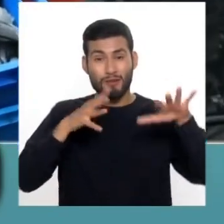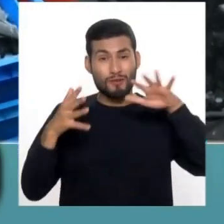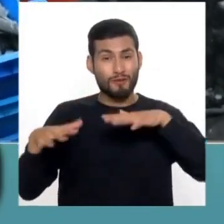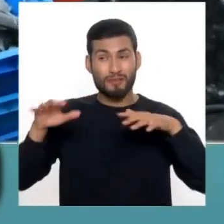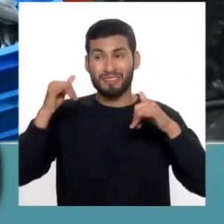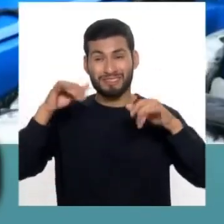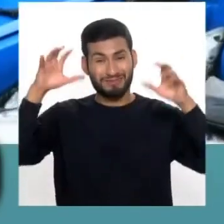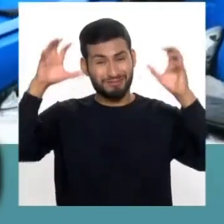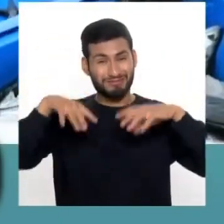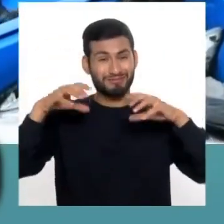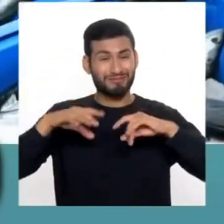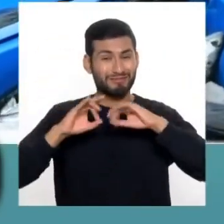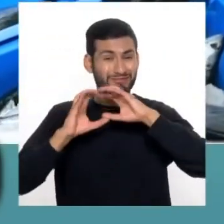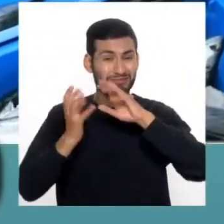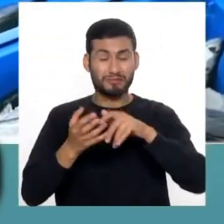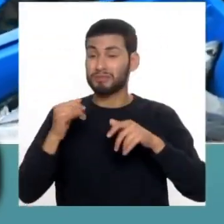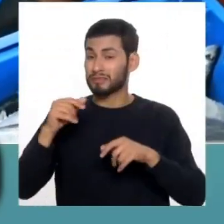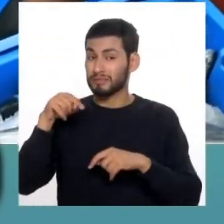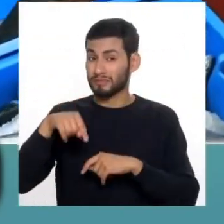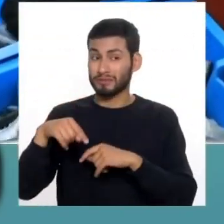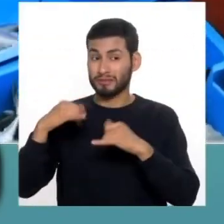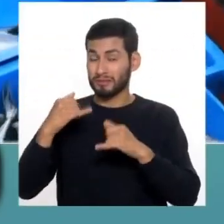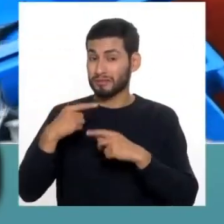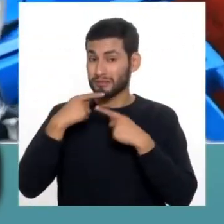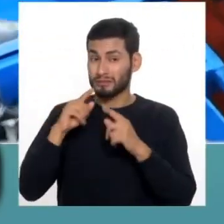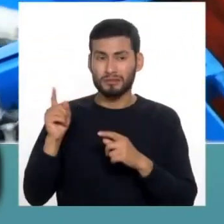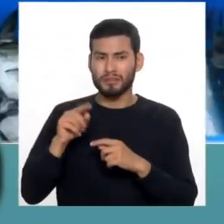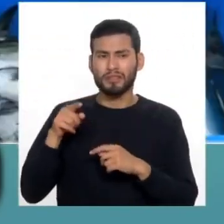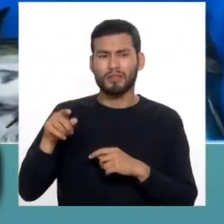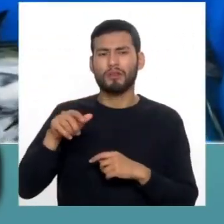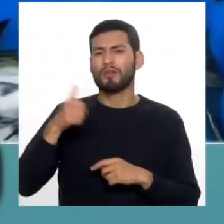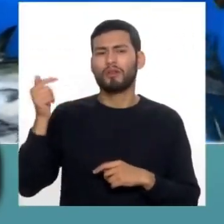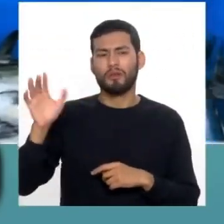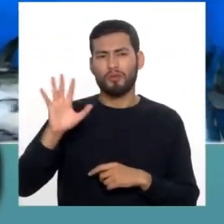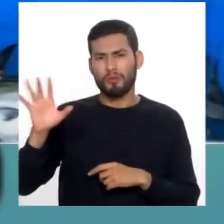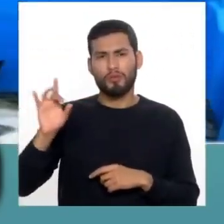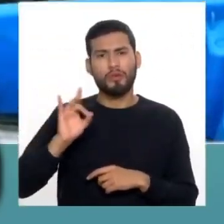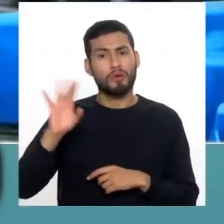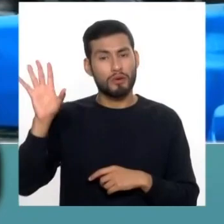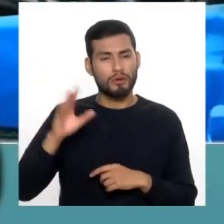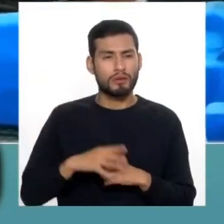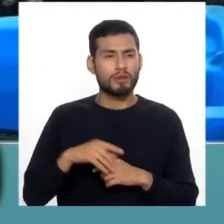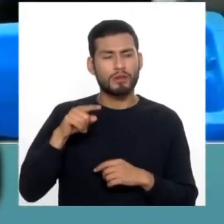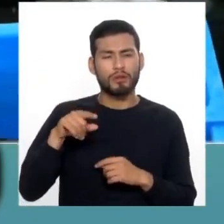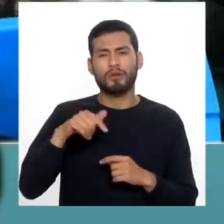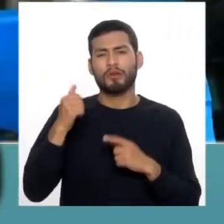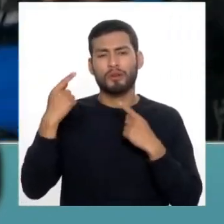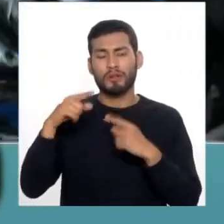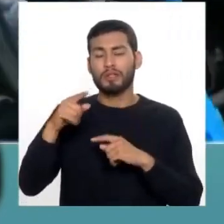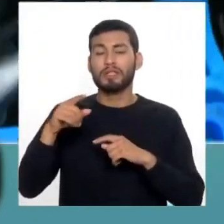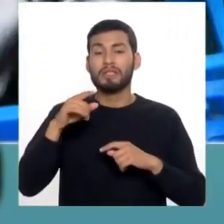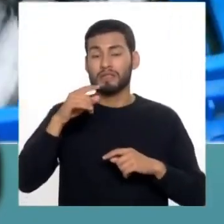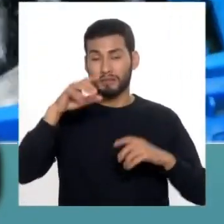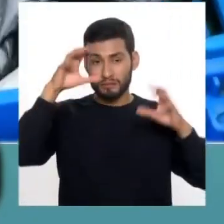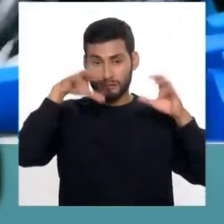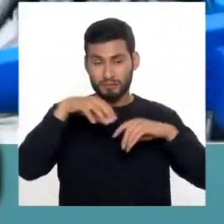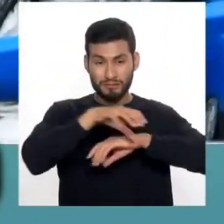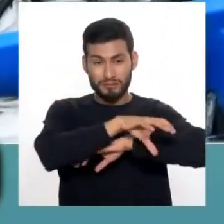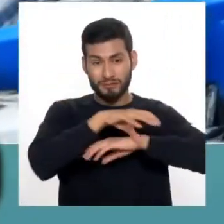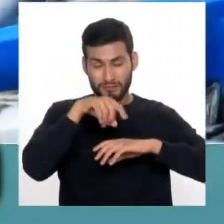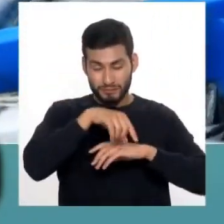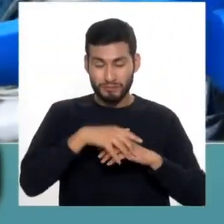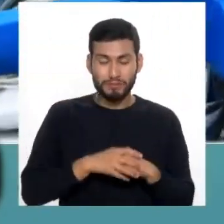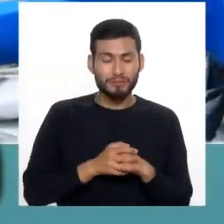costero, no el niño que todavía se está anunciando, eso es de otra naturaleza, digamos, de otra extensión. Y por otro lado,